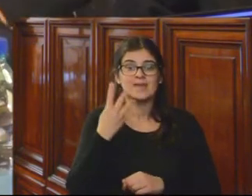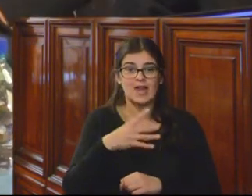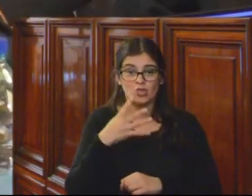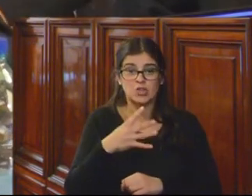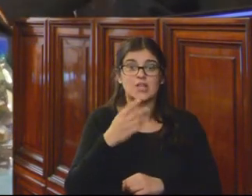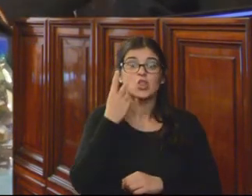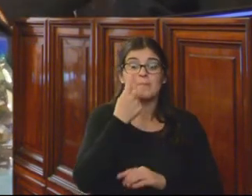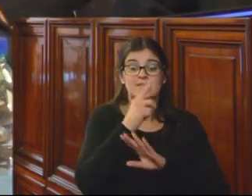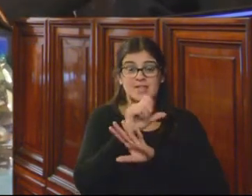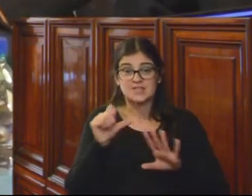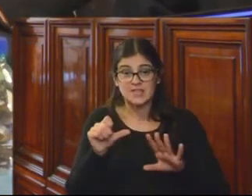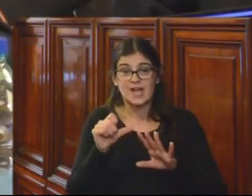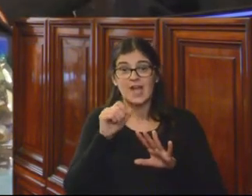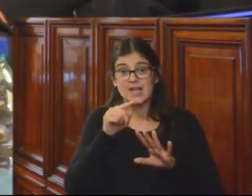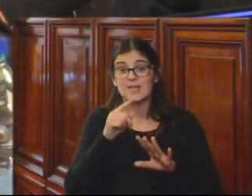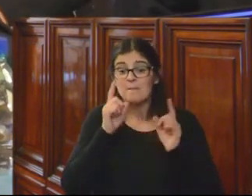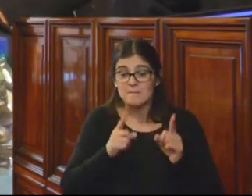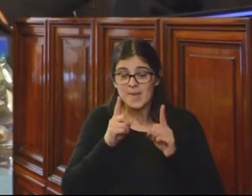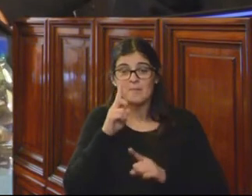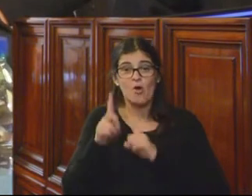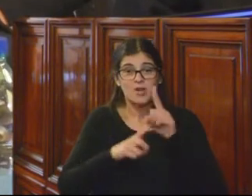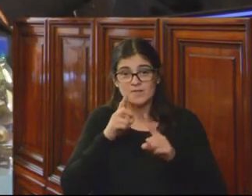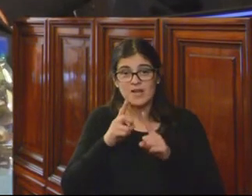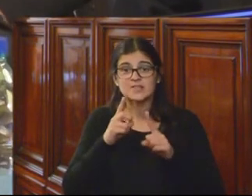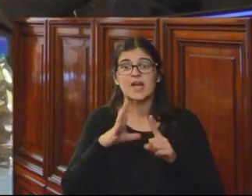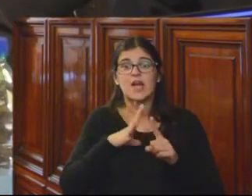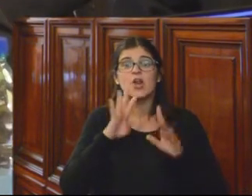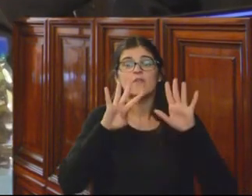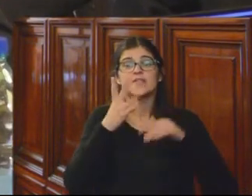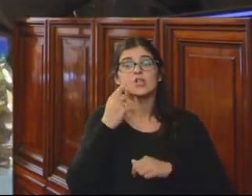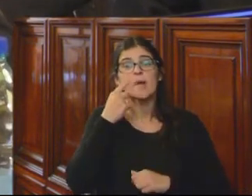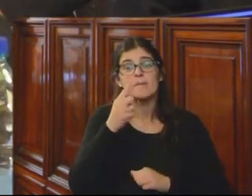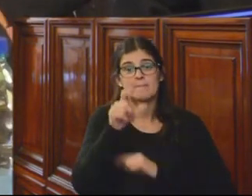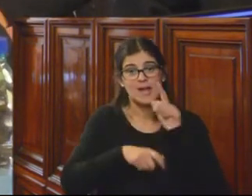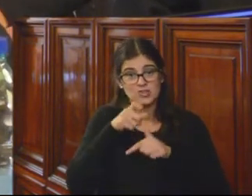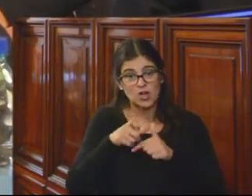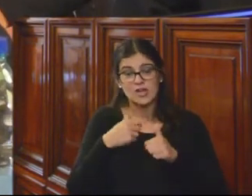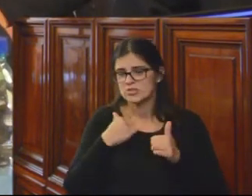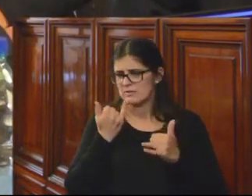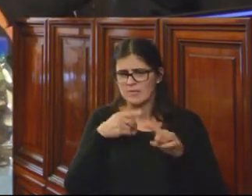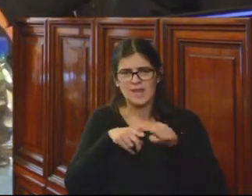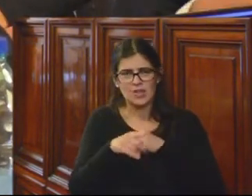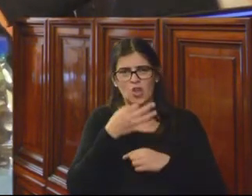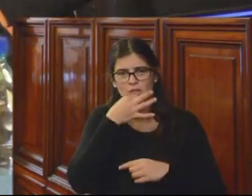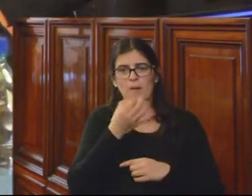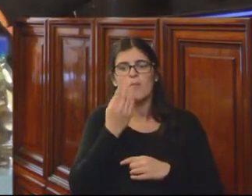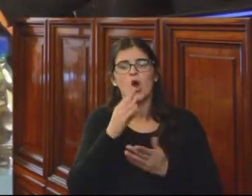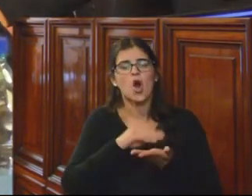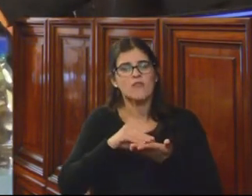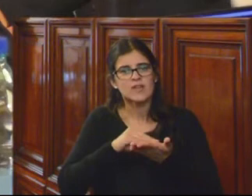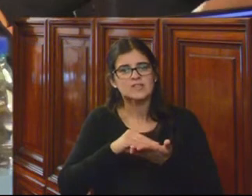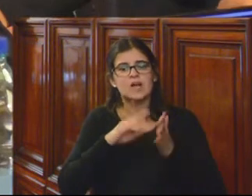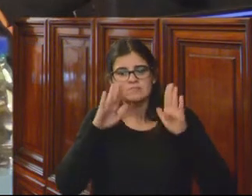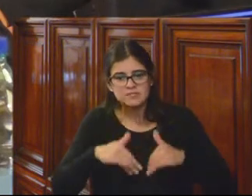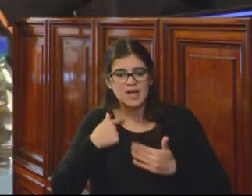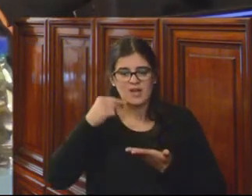año 2016, esas mismas universidades privadas graduaban 95.000 personas. Y lo digo directamente porque es mi oficina la que le corresponde la